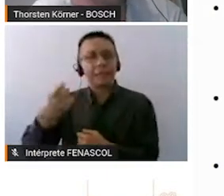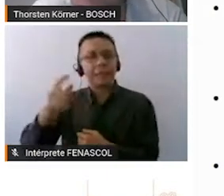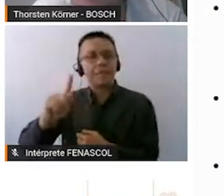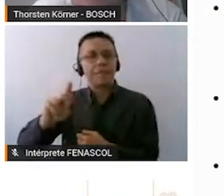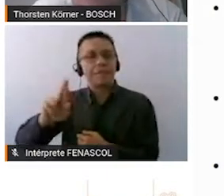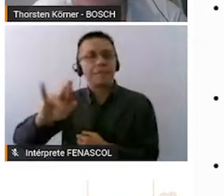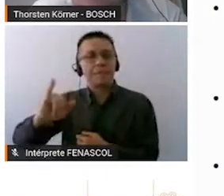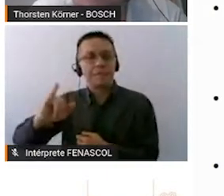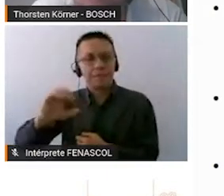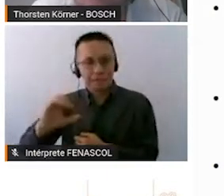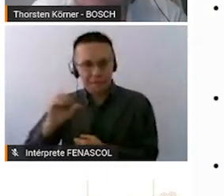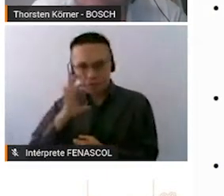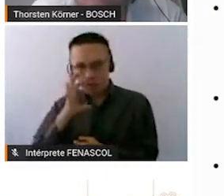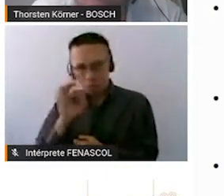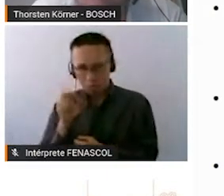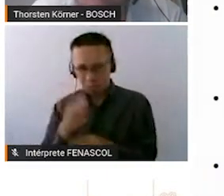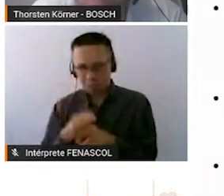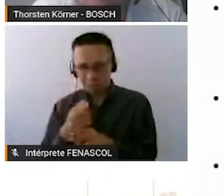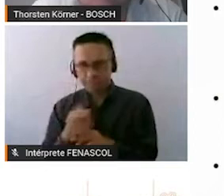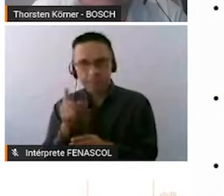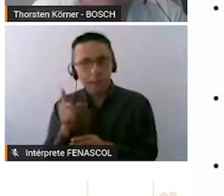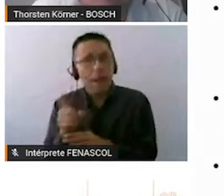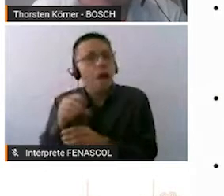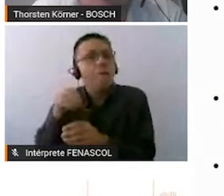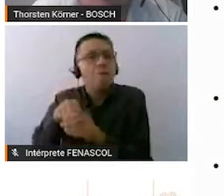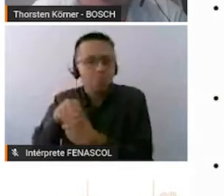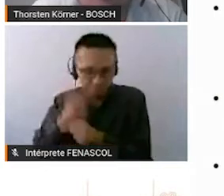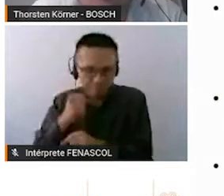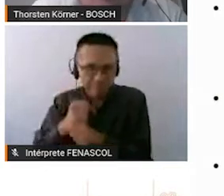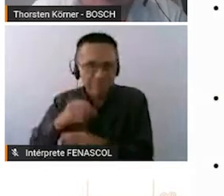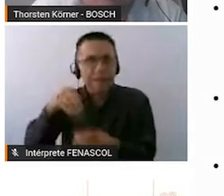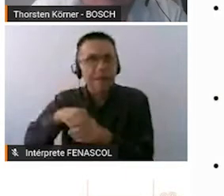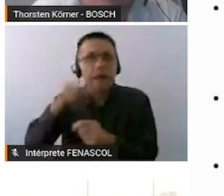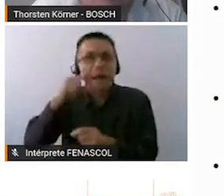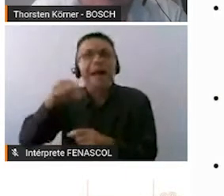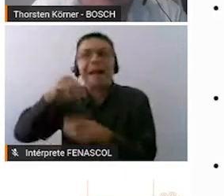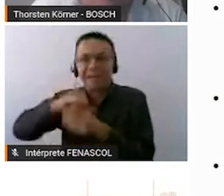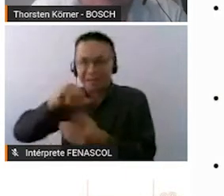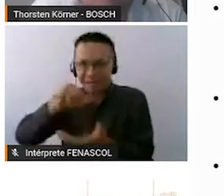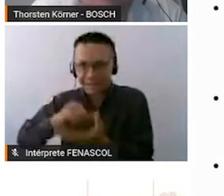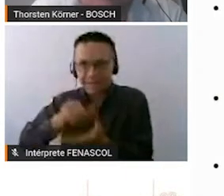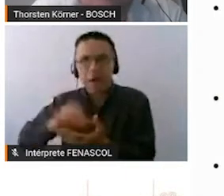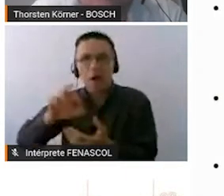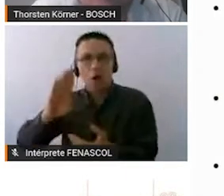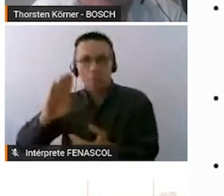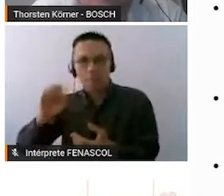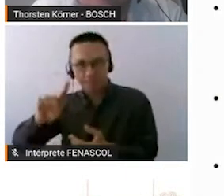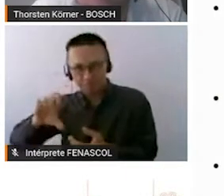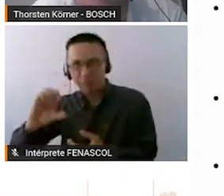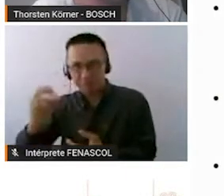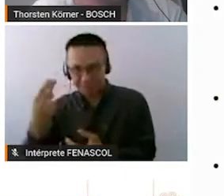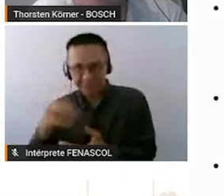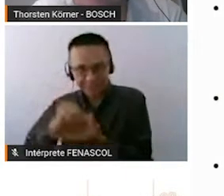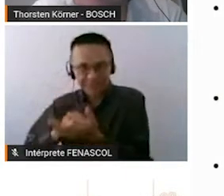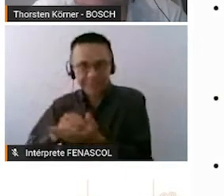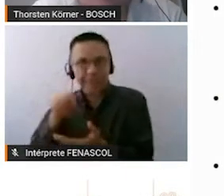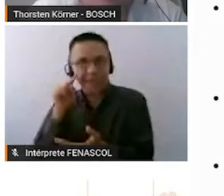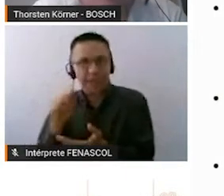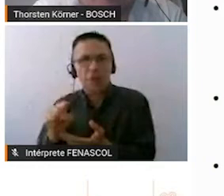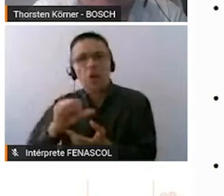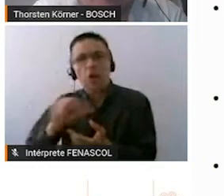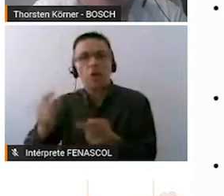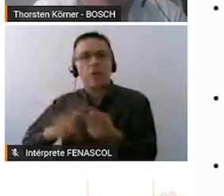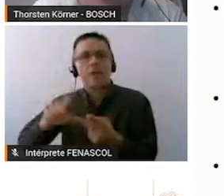momento formaba parte del grupo Robert Bosch, y otra persona, Henning Kagermann, de una